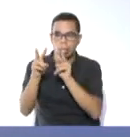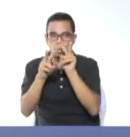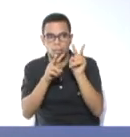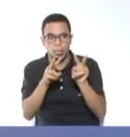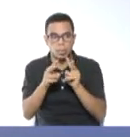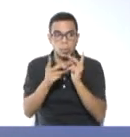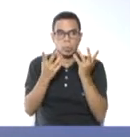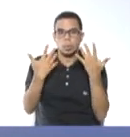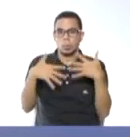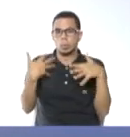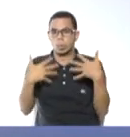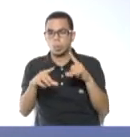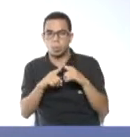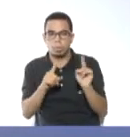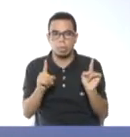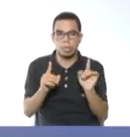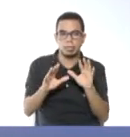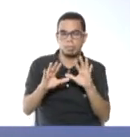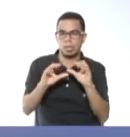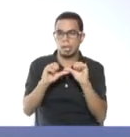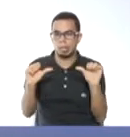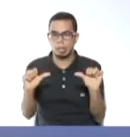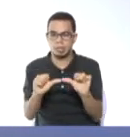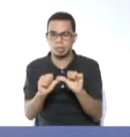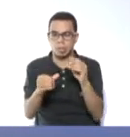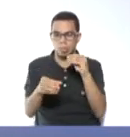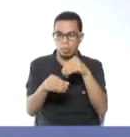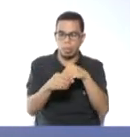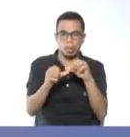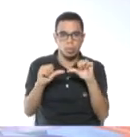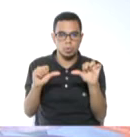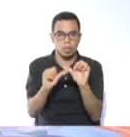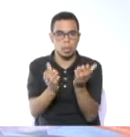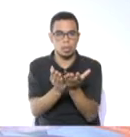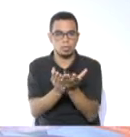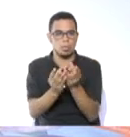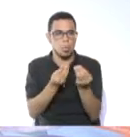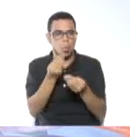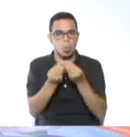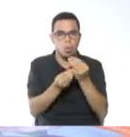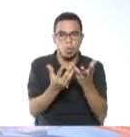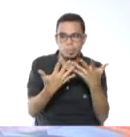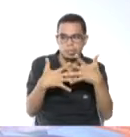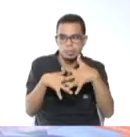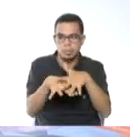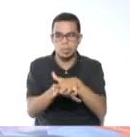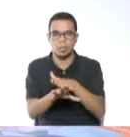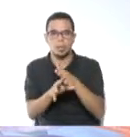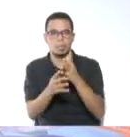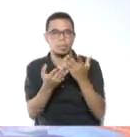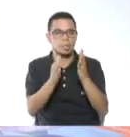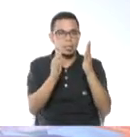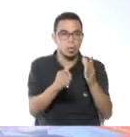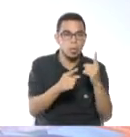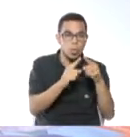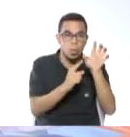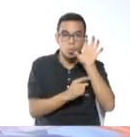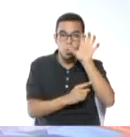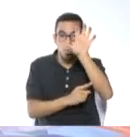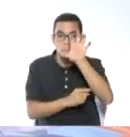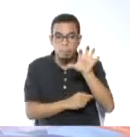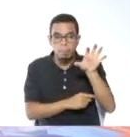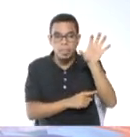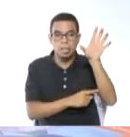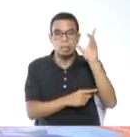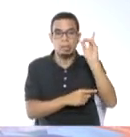salón de clases. ¿Cómo generar esa adaptación a ese nuevo espacio educativo para ese estudiante que viene de otro país y